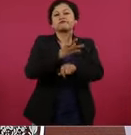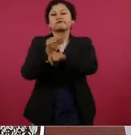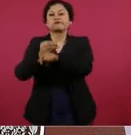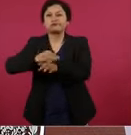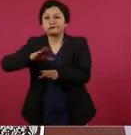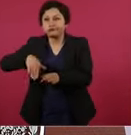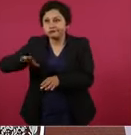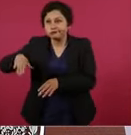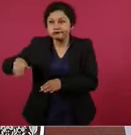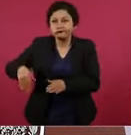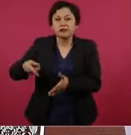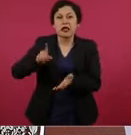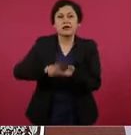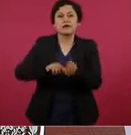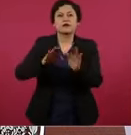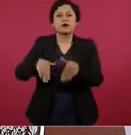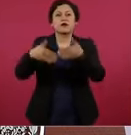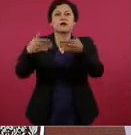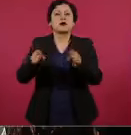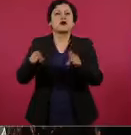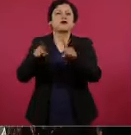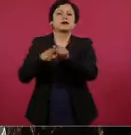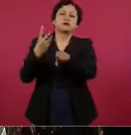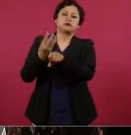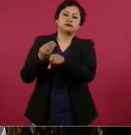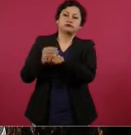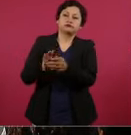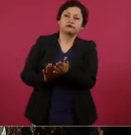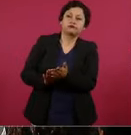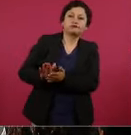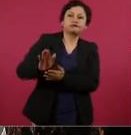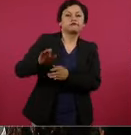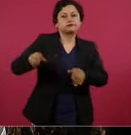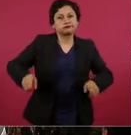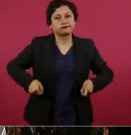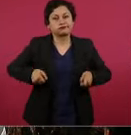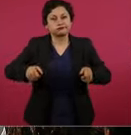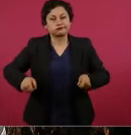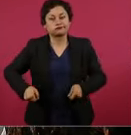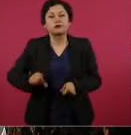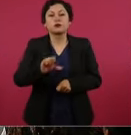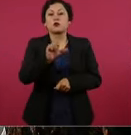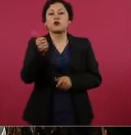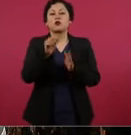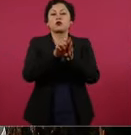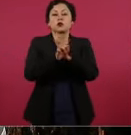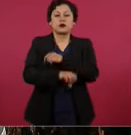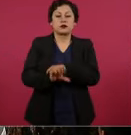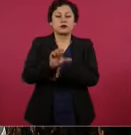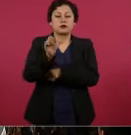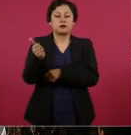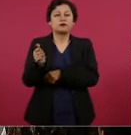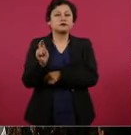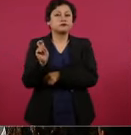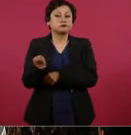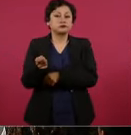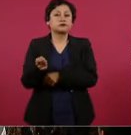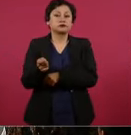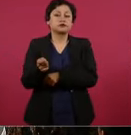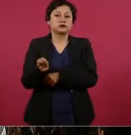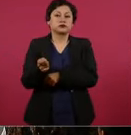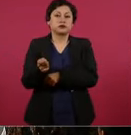se han hecho rampas de acceso también para personas con discapacidad. Otro ejemplo en la que sigue, que es Santiago de